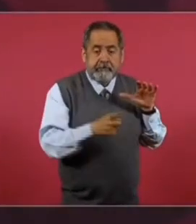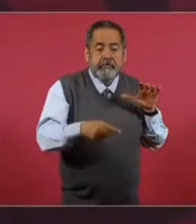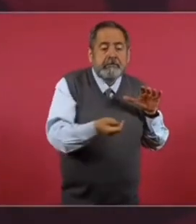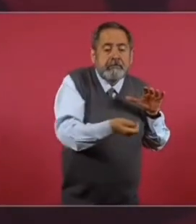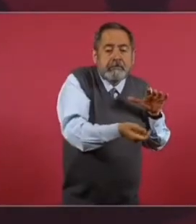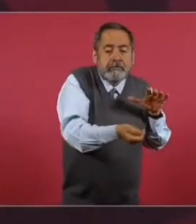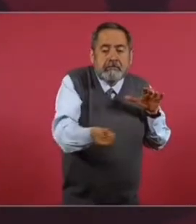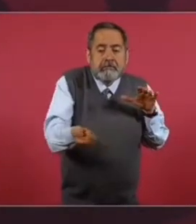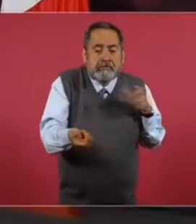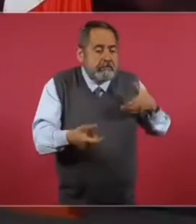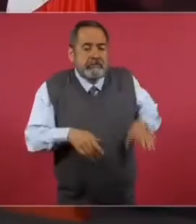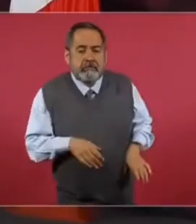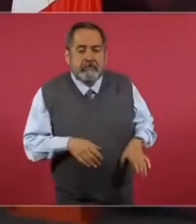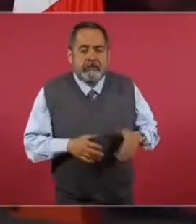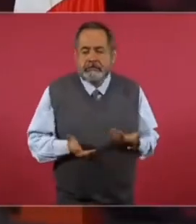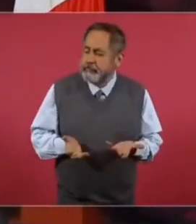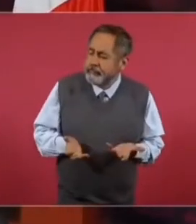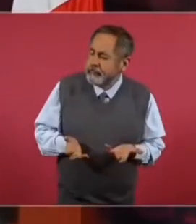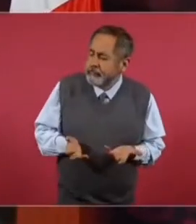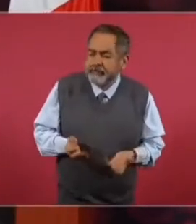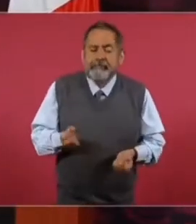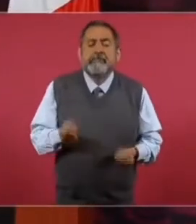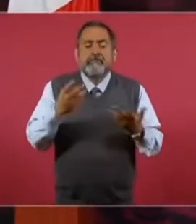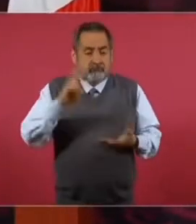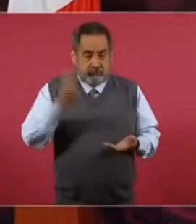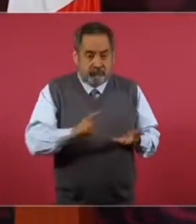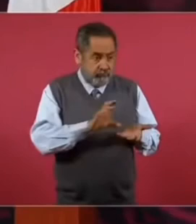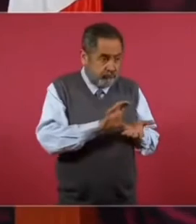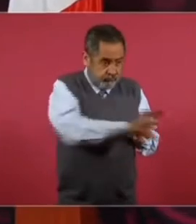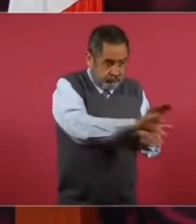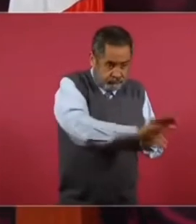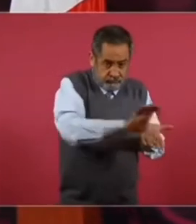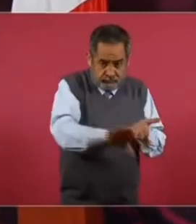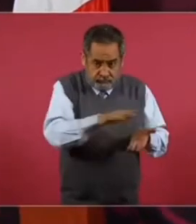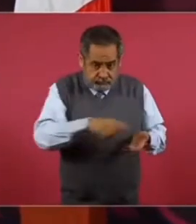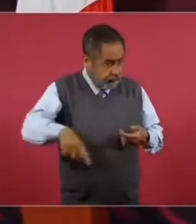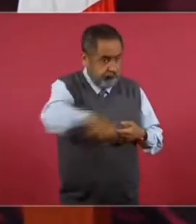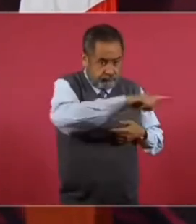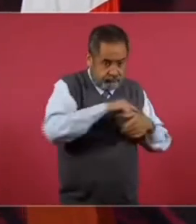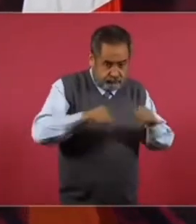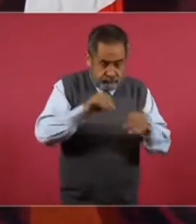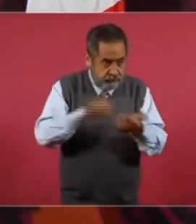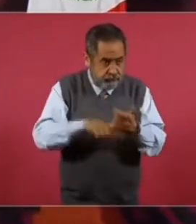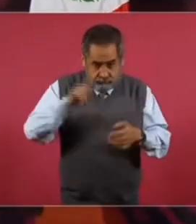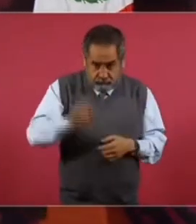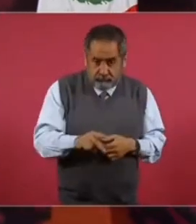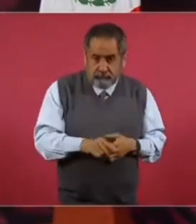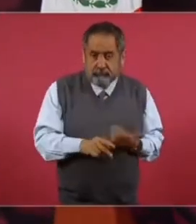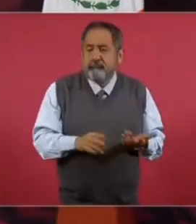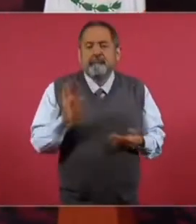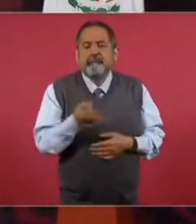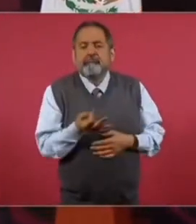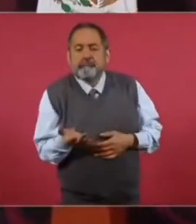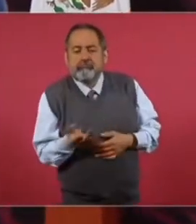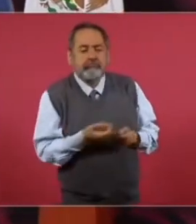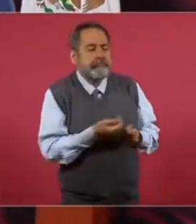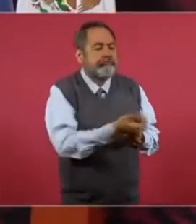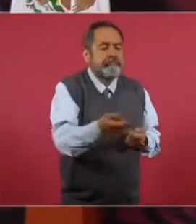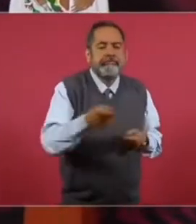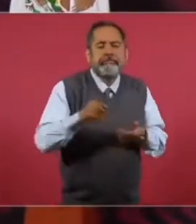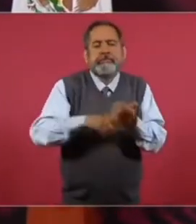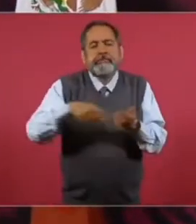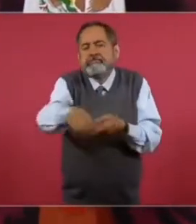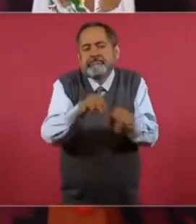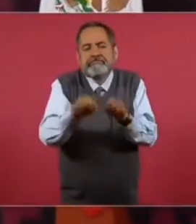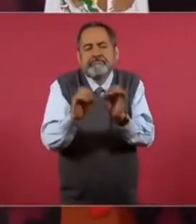una cosa es lo que pueda recibir de ese fondo un trabajador de base, un